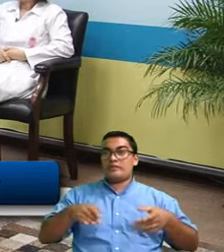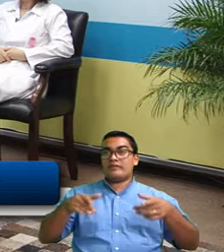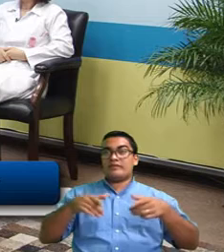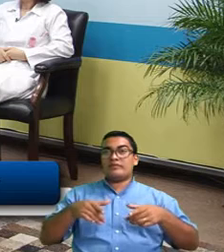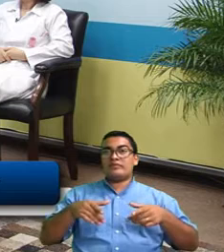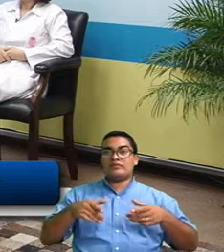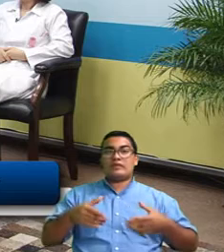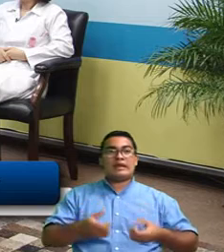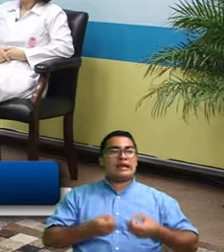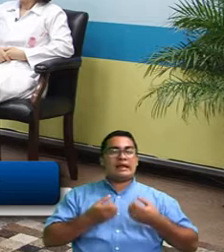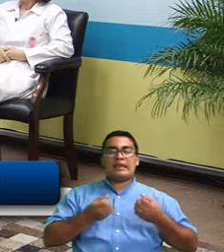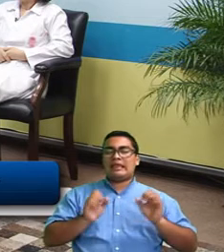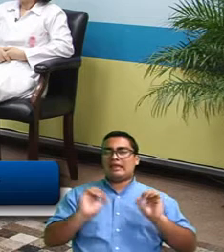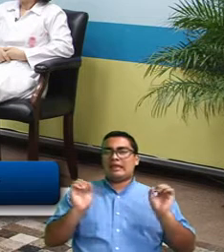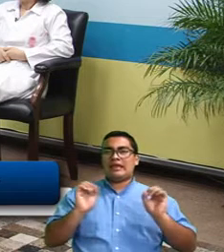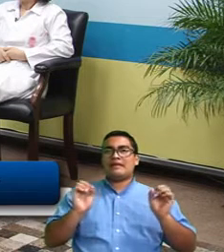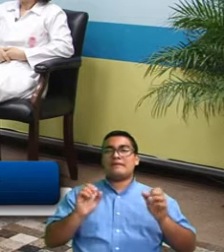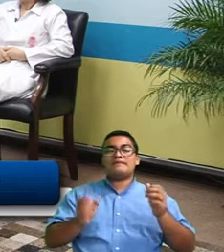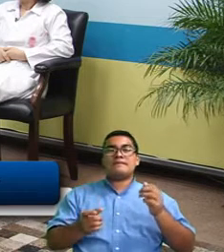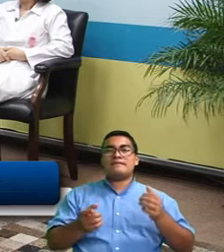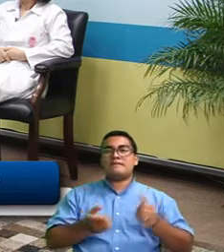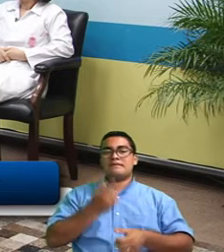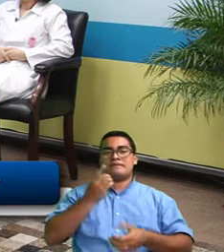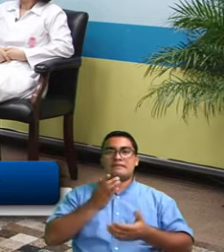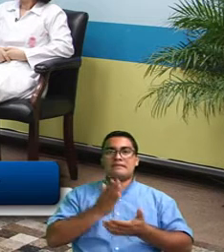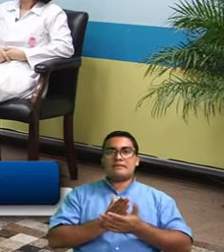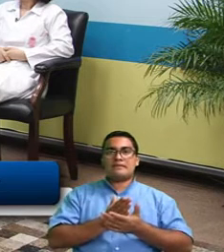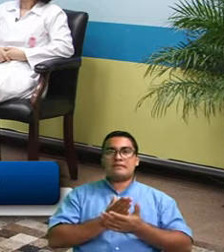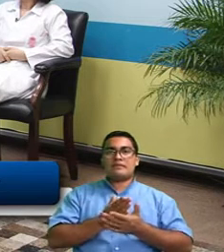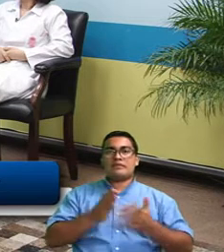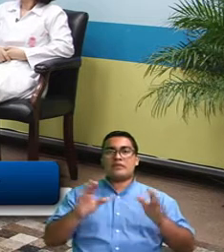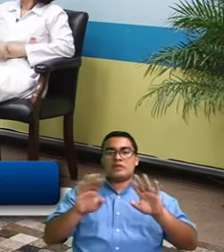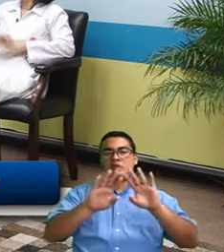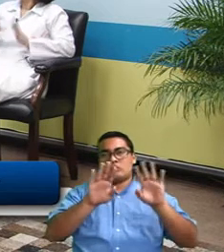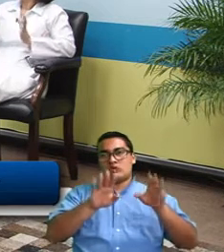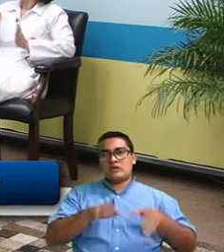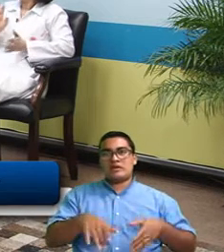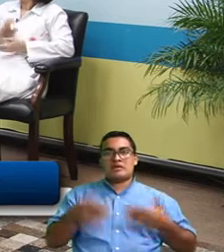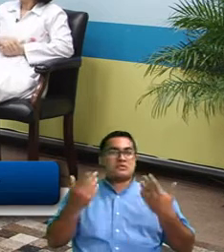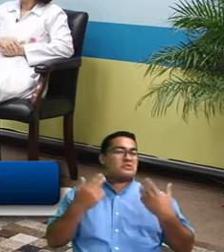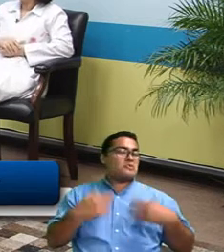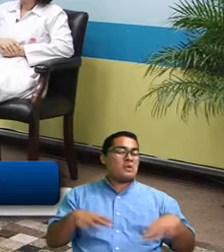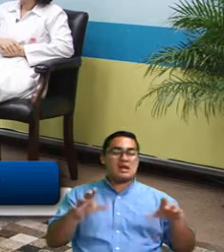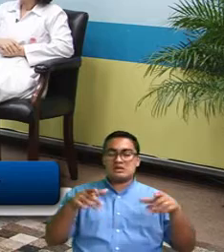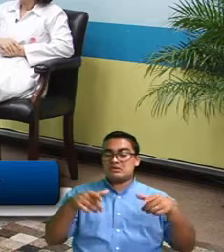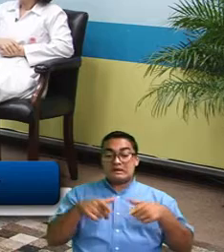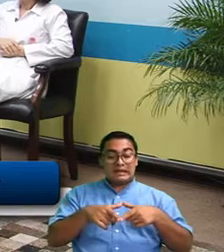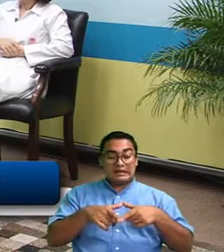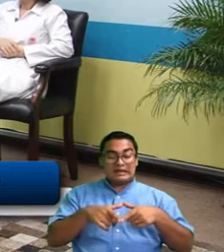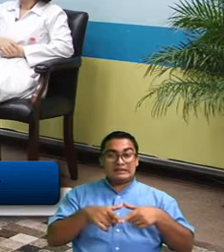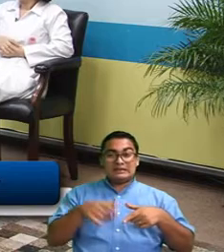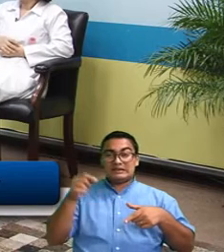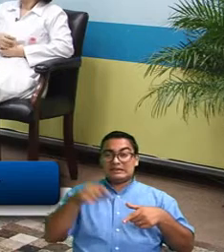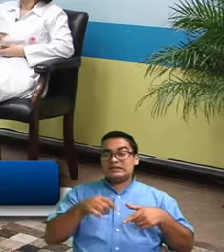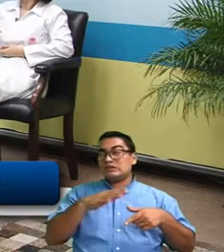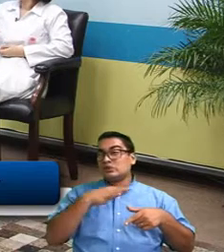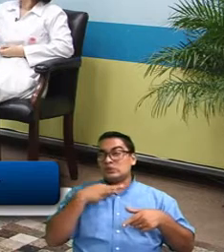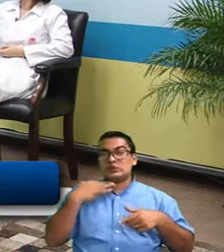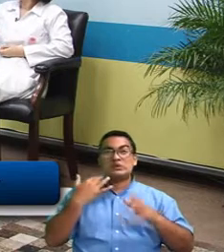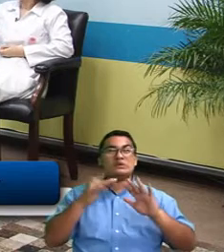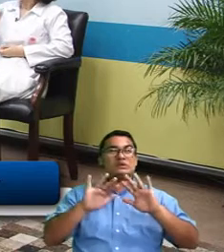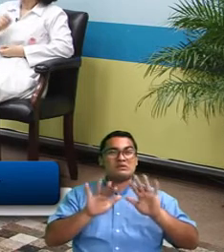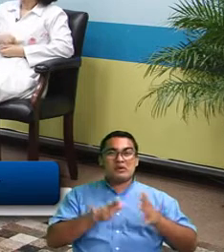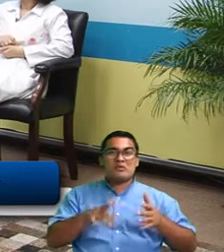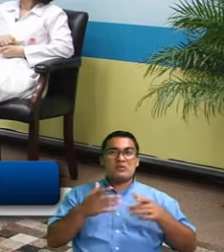no hay cáncer todavía. Los primeros síntomas pueden ser muy inespecíficos, como cualquier infección, Puede la mujer tener un